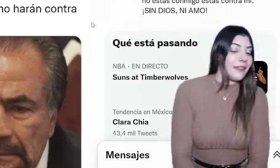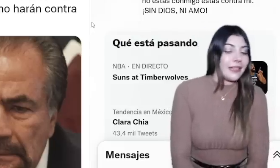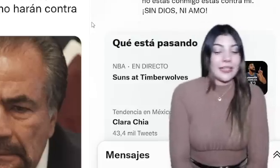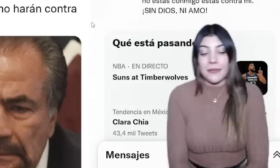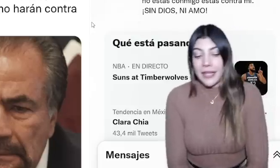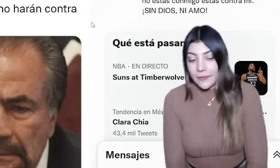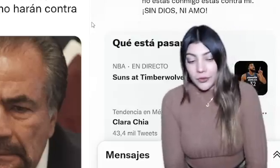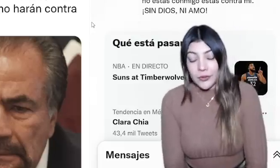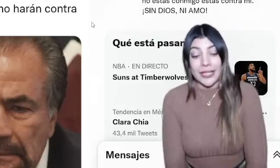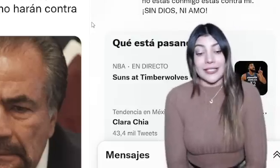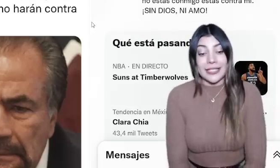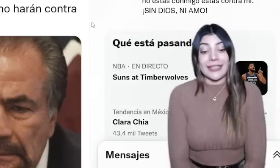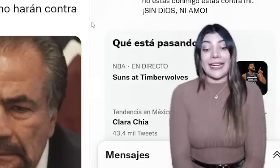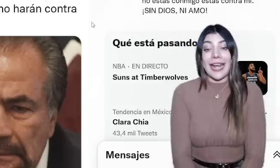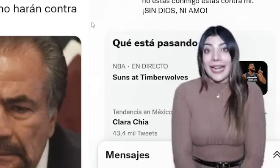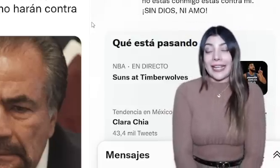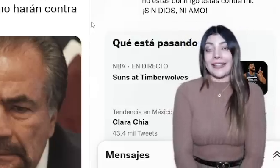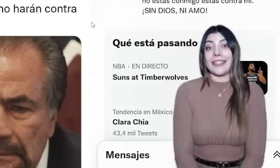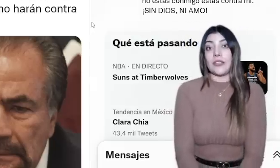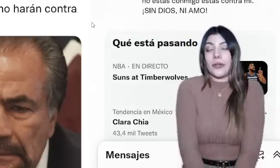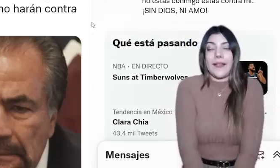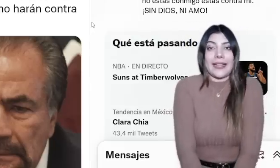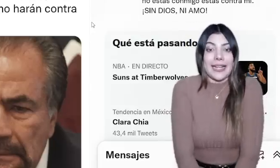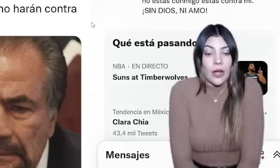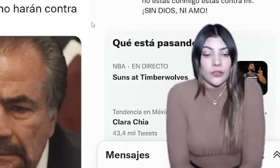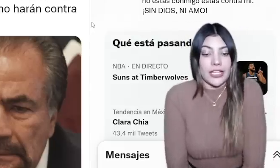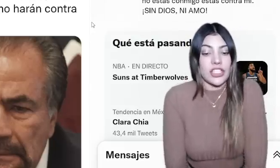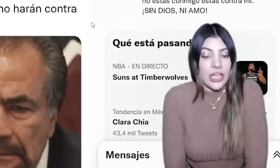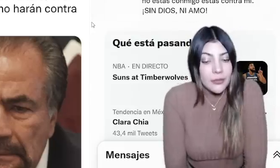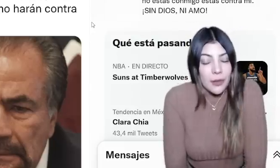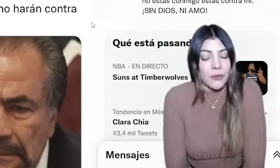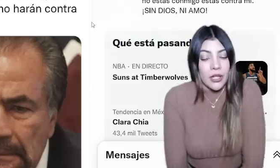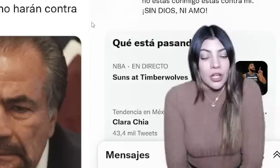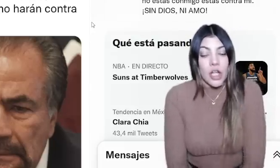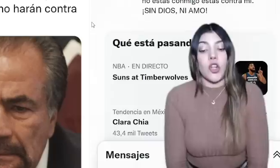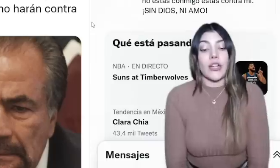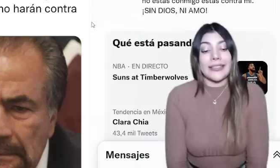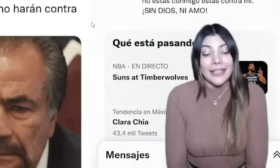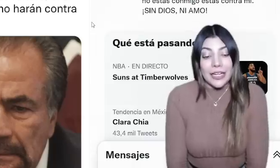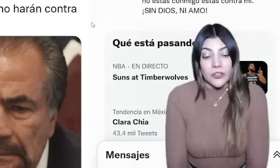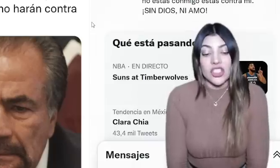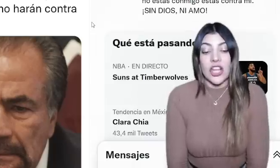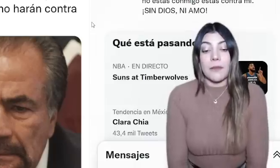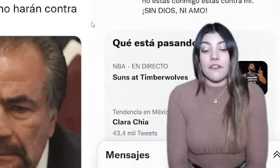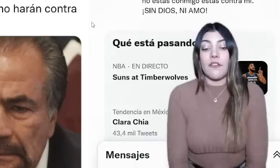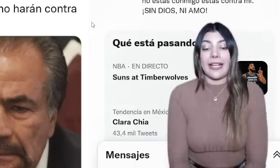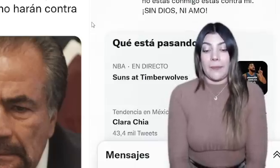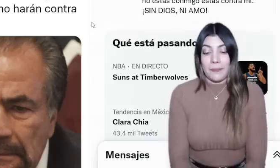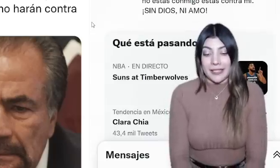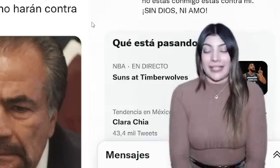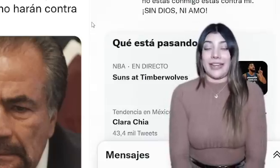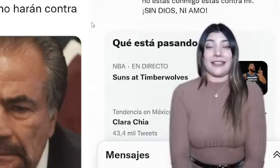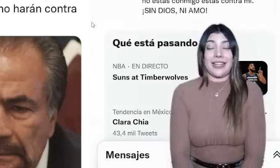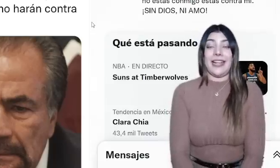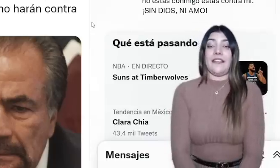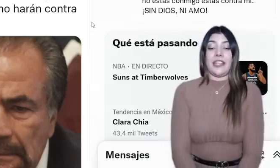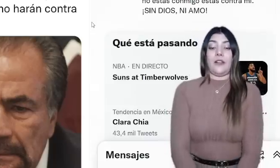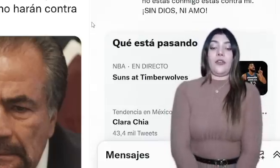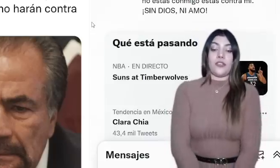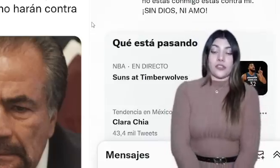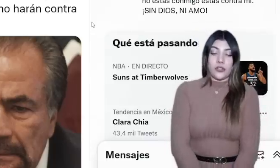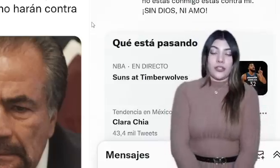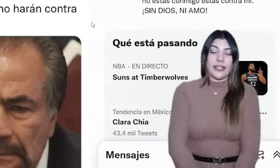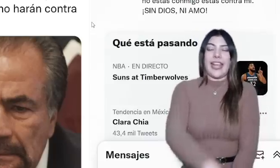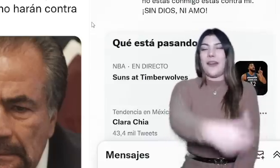hay mantenimiento y así tirar la candidatura de Claudia Sheinbaum. Lo reitero, si el PRI fue capaz de arrebatarle la